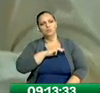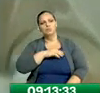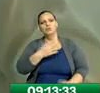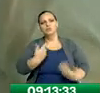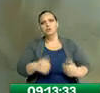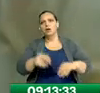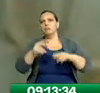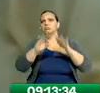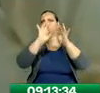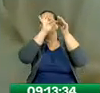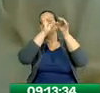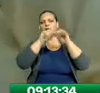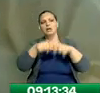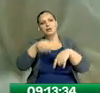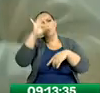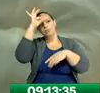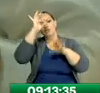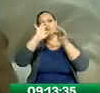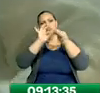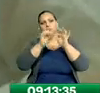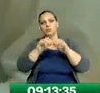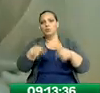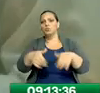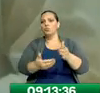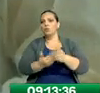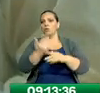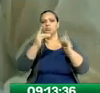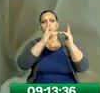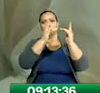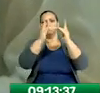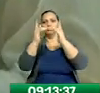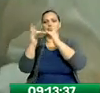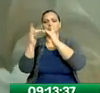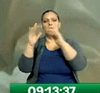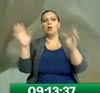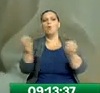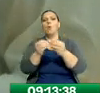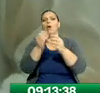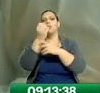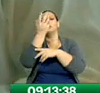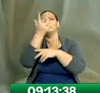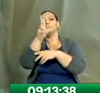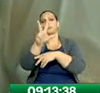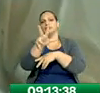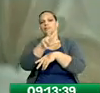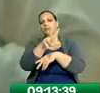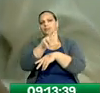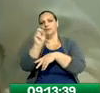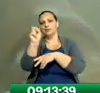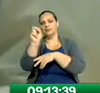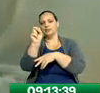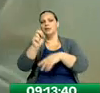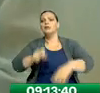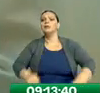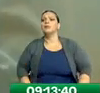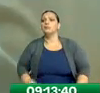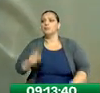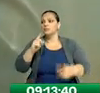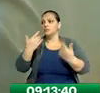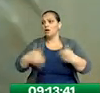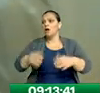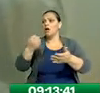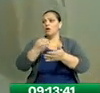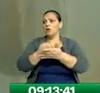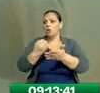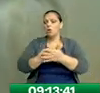pacientes. Tenemos medicamento y gracias al comité especial que preside el exalcalde Nebot, tenemos insumos, tenemos